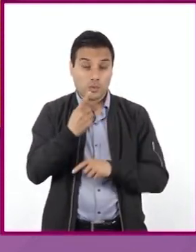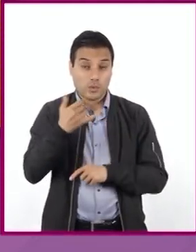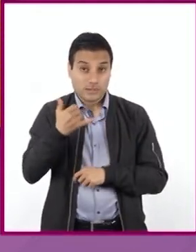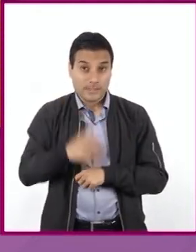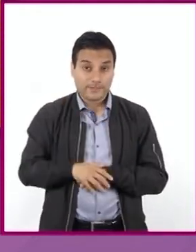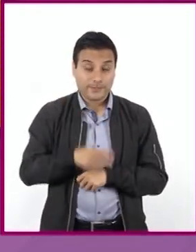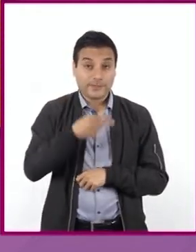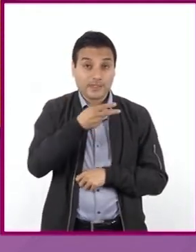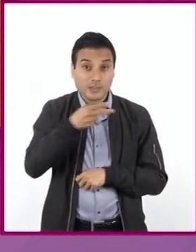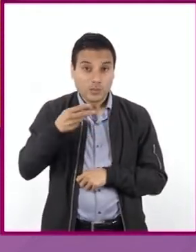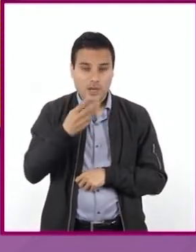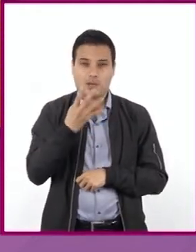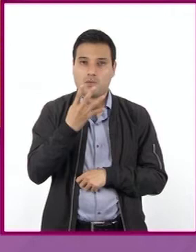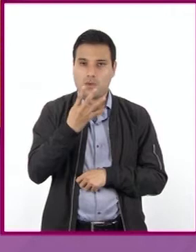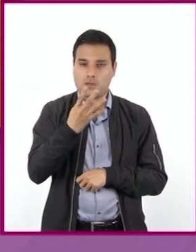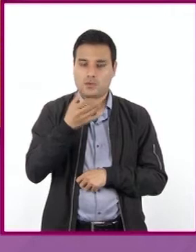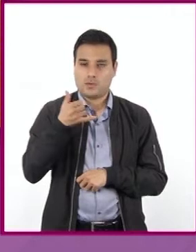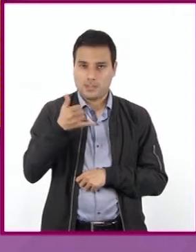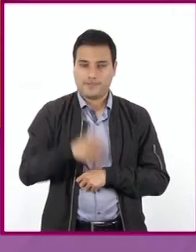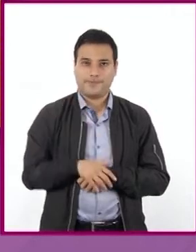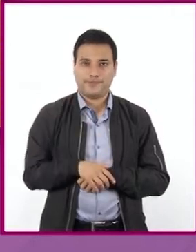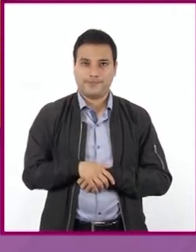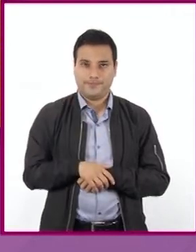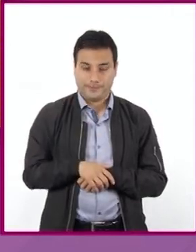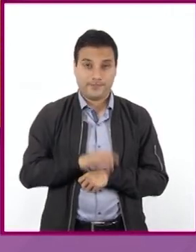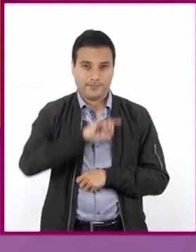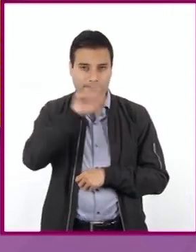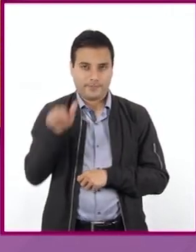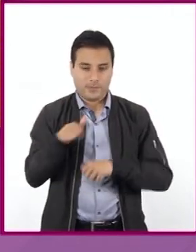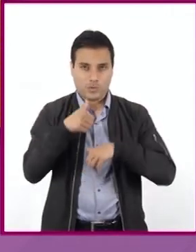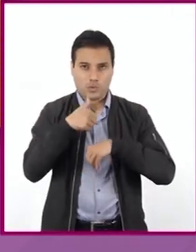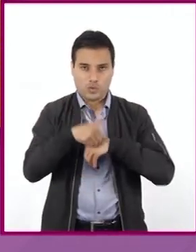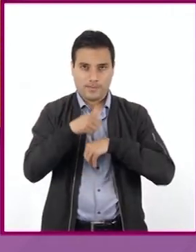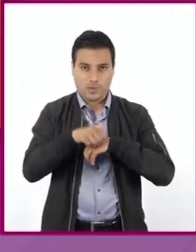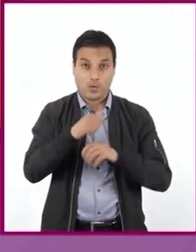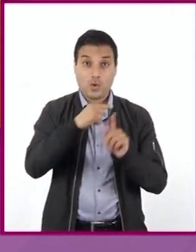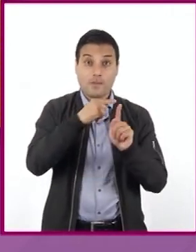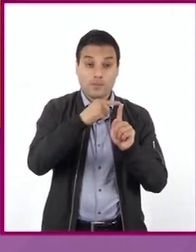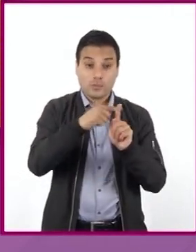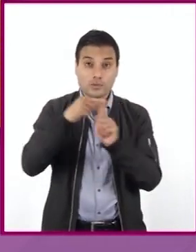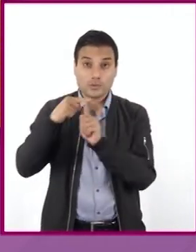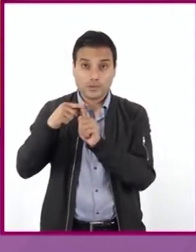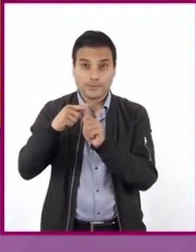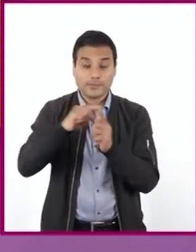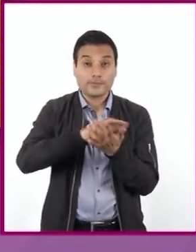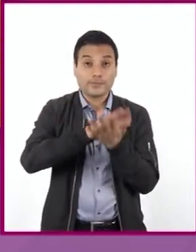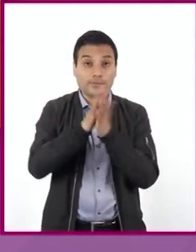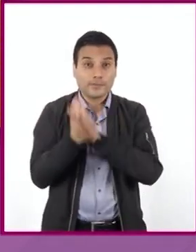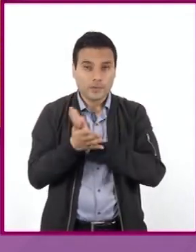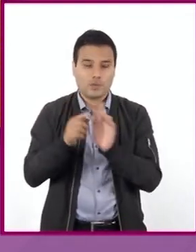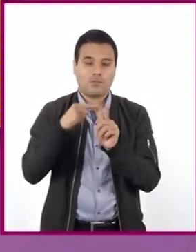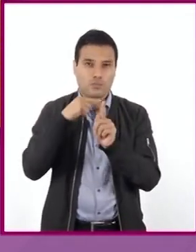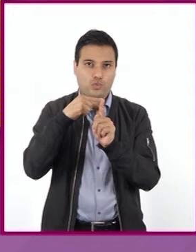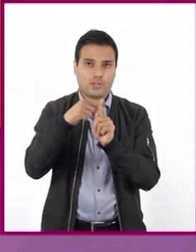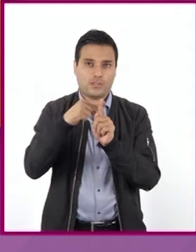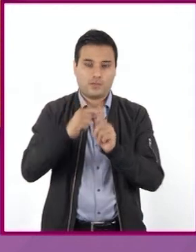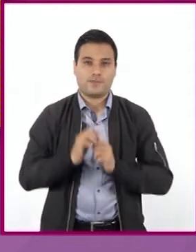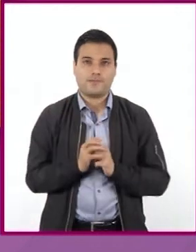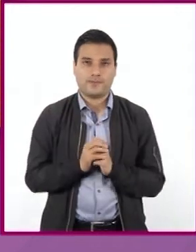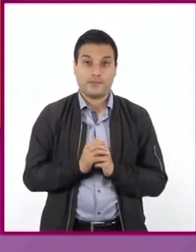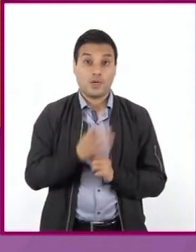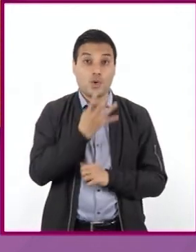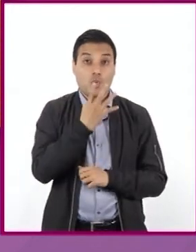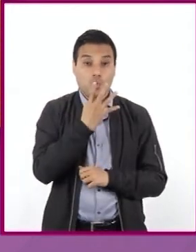4y. Multiplicando los términos numéricos positivo por positivo es positivo.